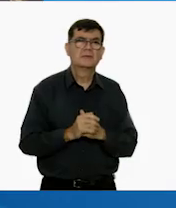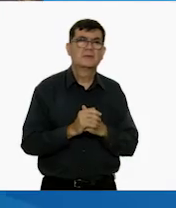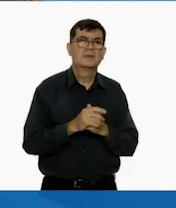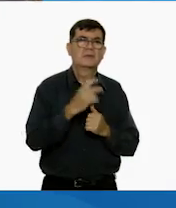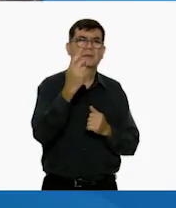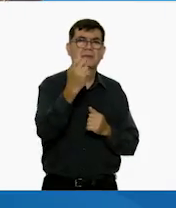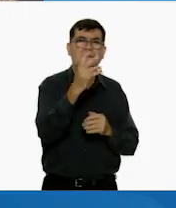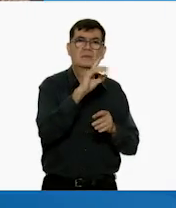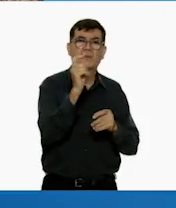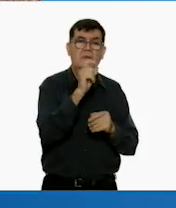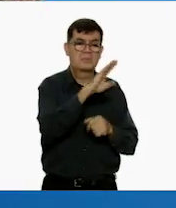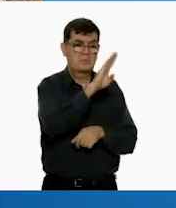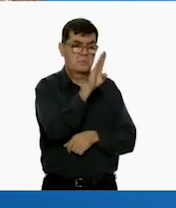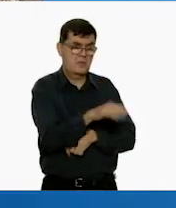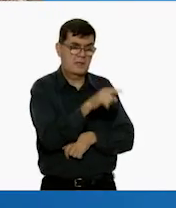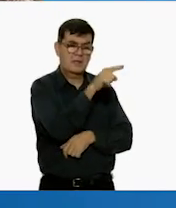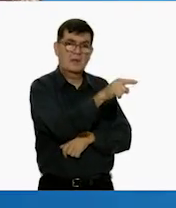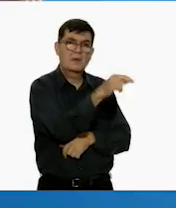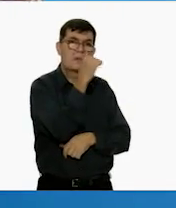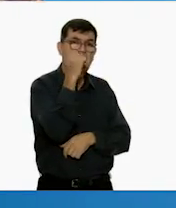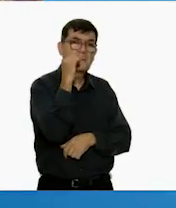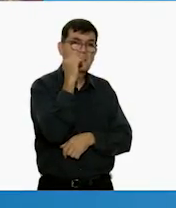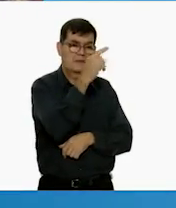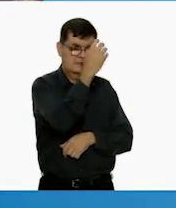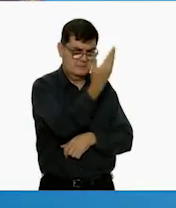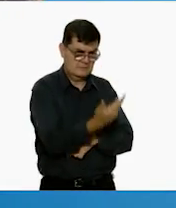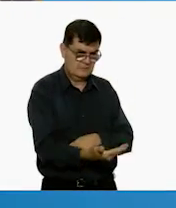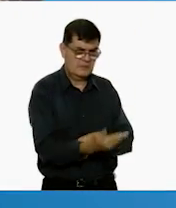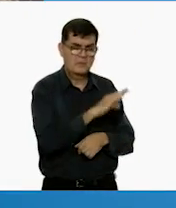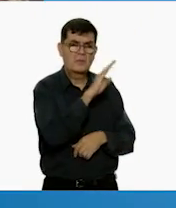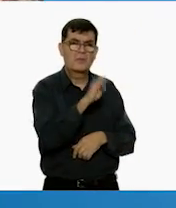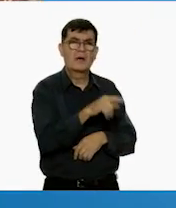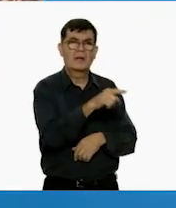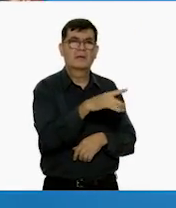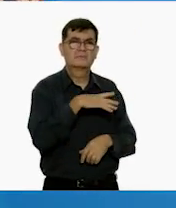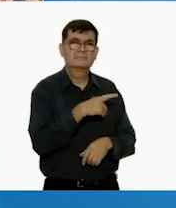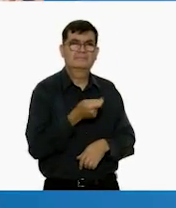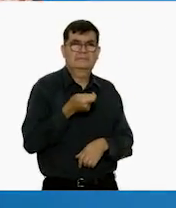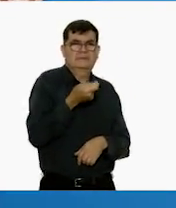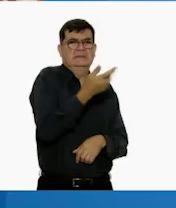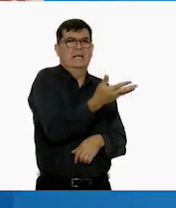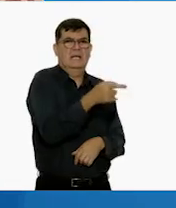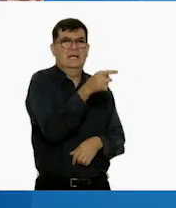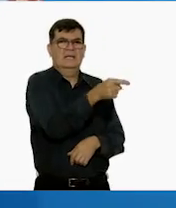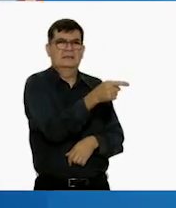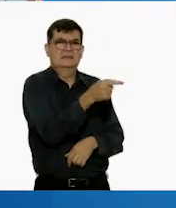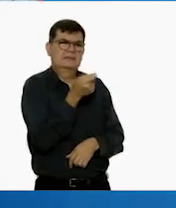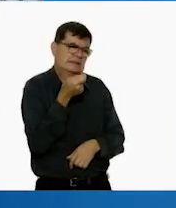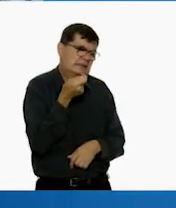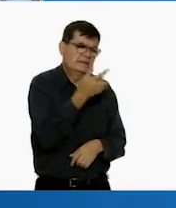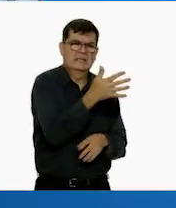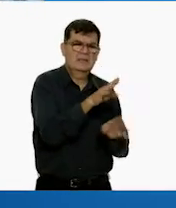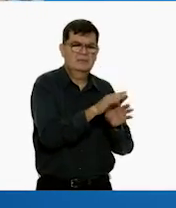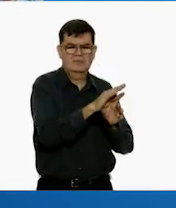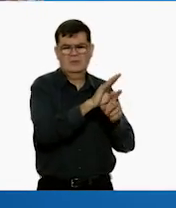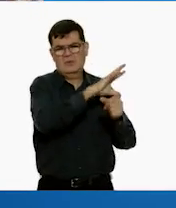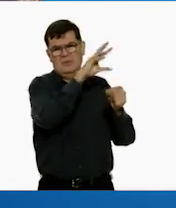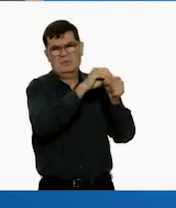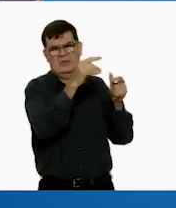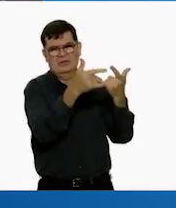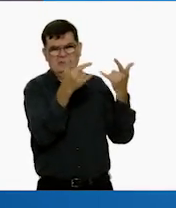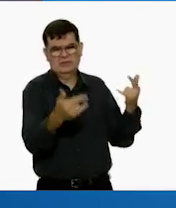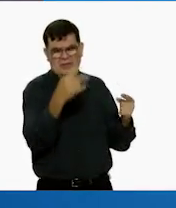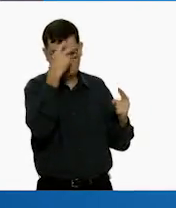Y una vez que muere, después de que muere la persona, queda el símbolo. Benito Juárez es un ícono de la historia